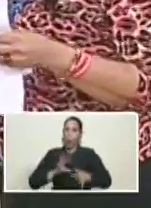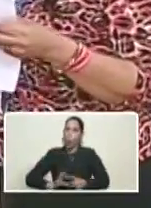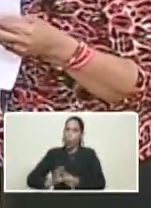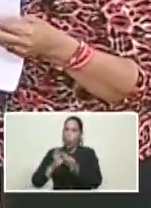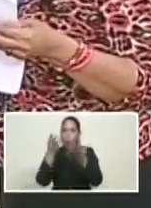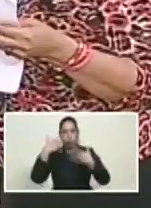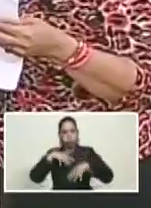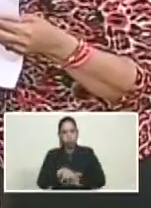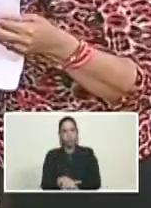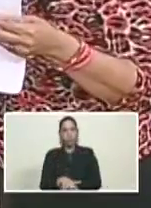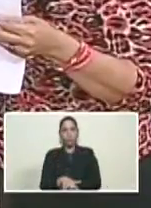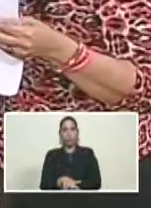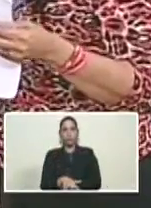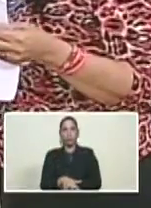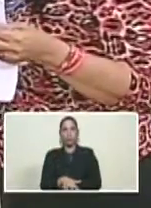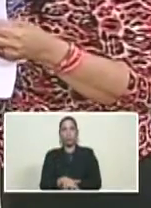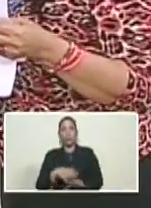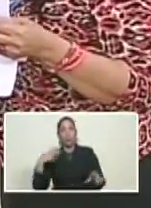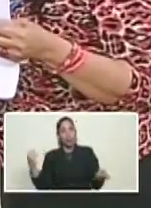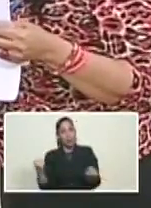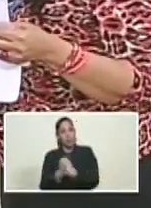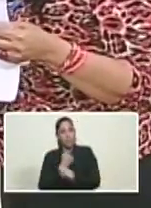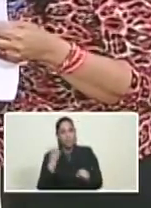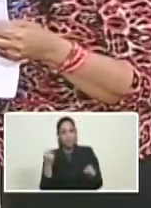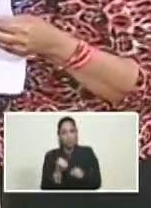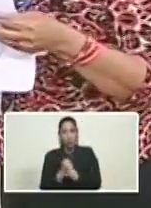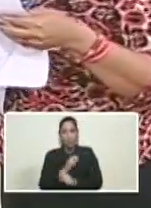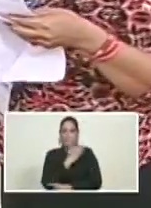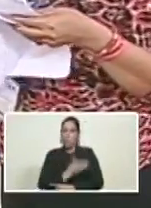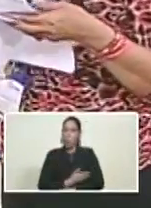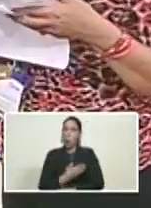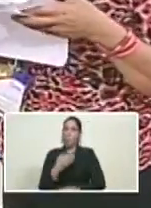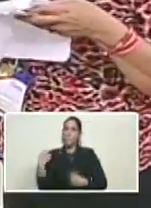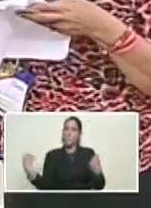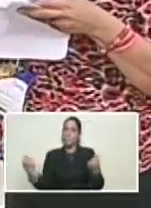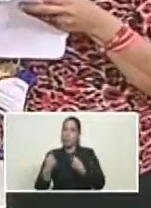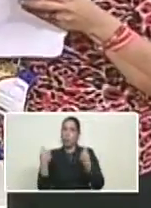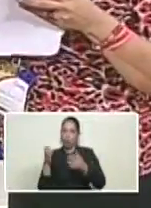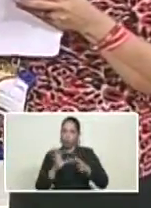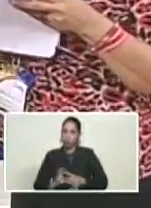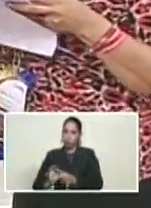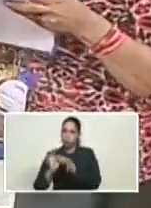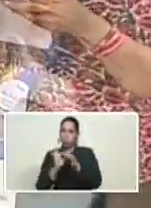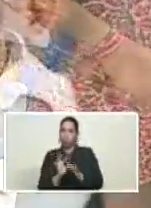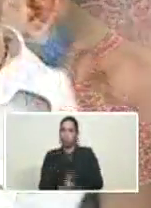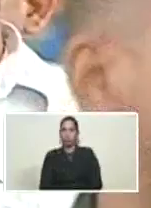integrados, los trabajadores y el Poder Popular.